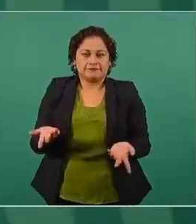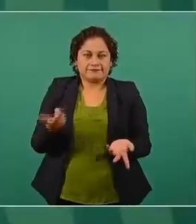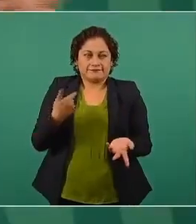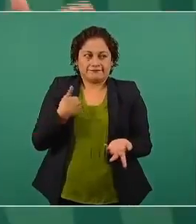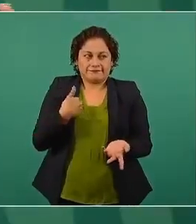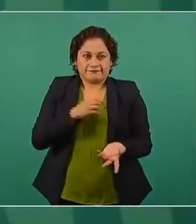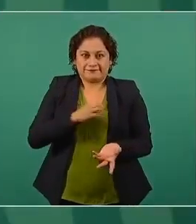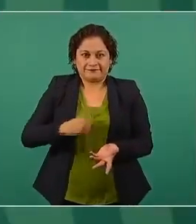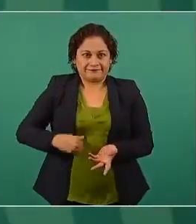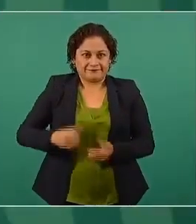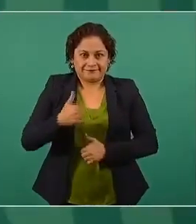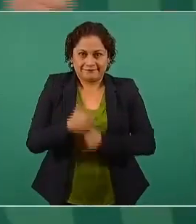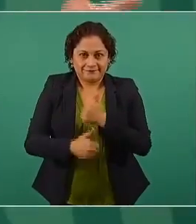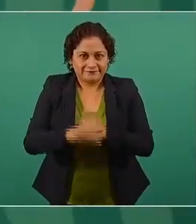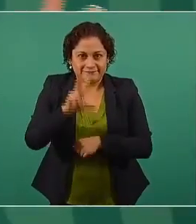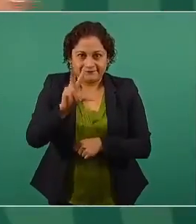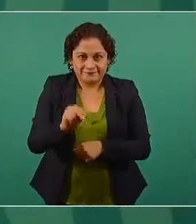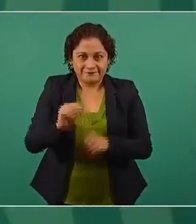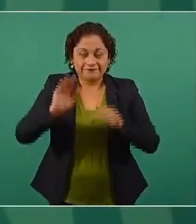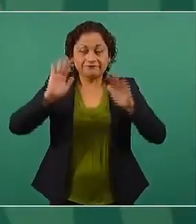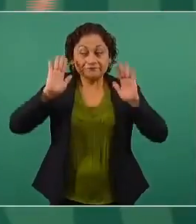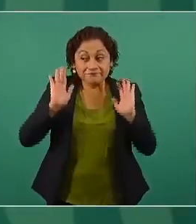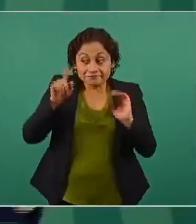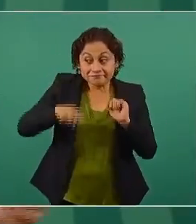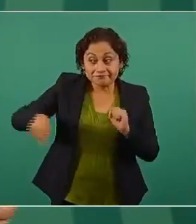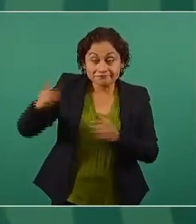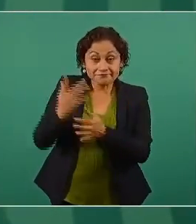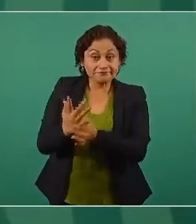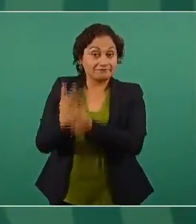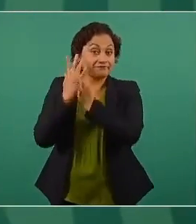pero lo que ellos suponen